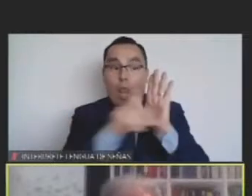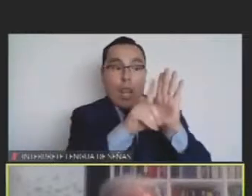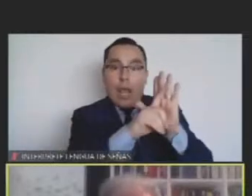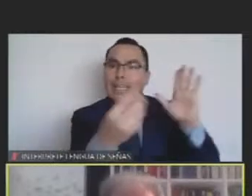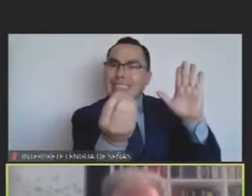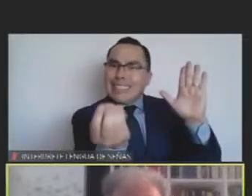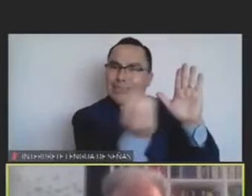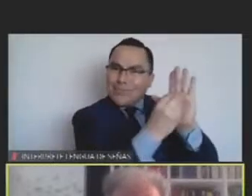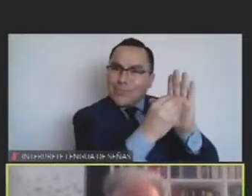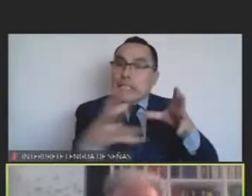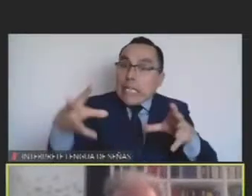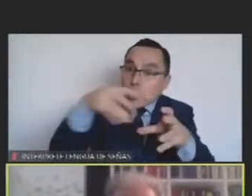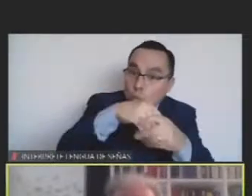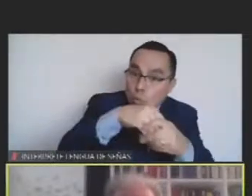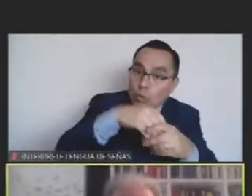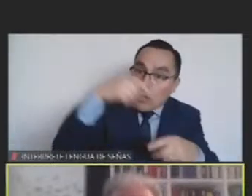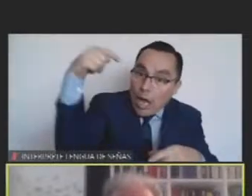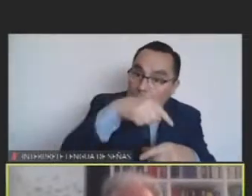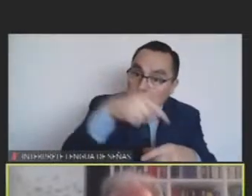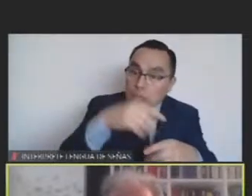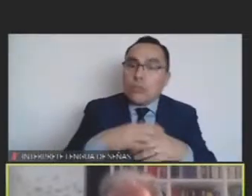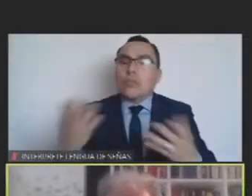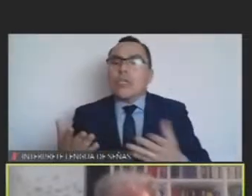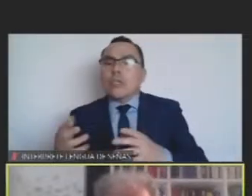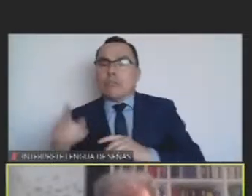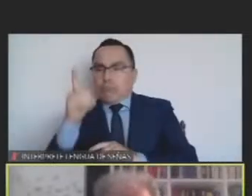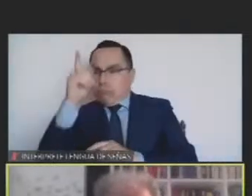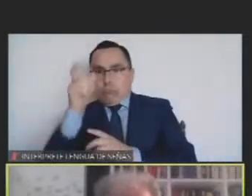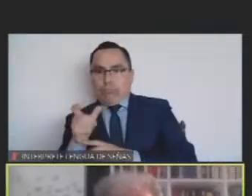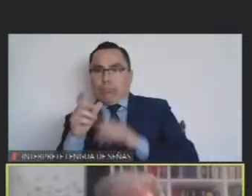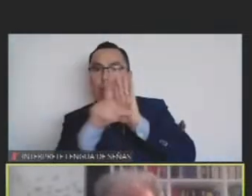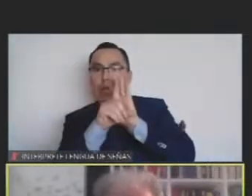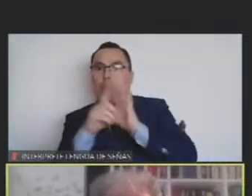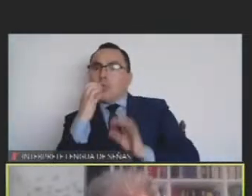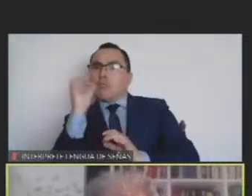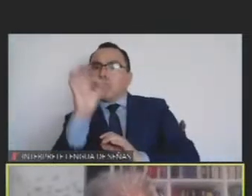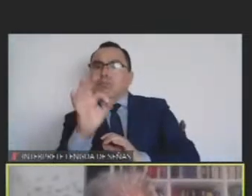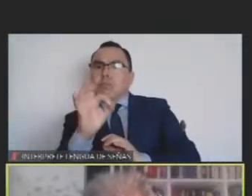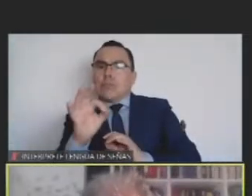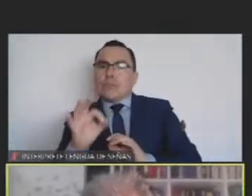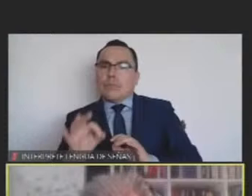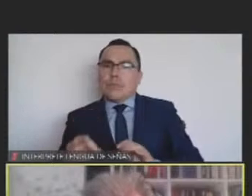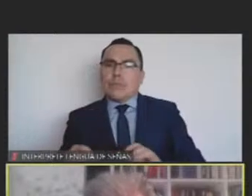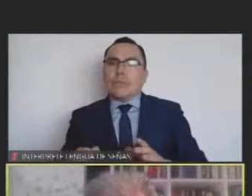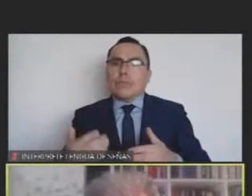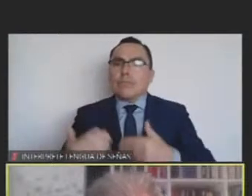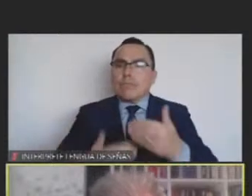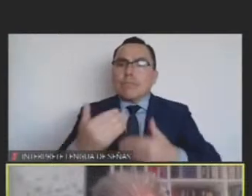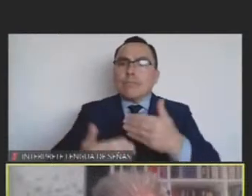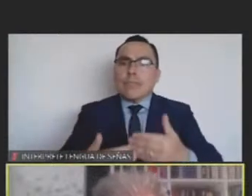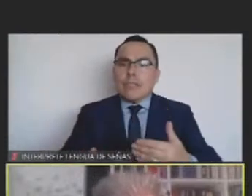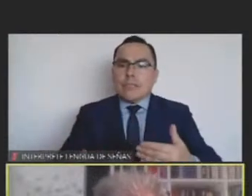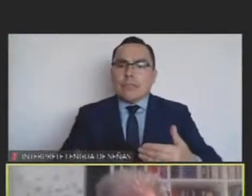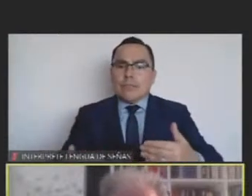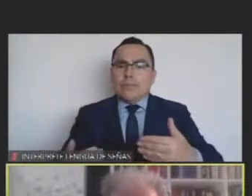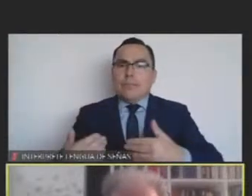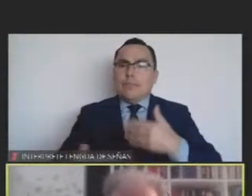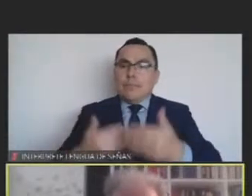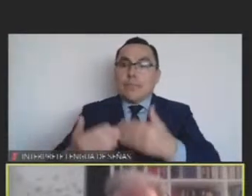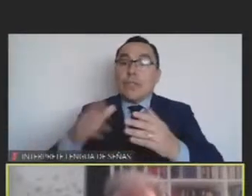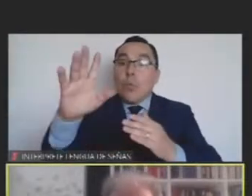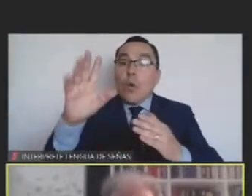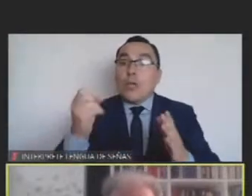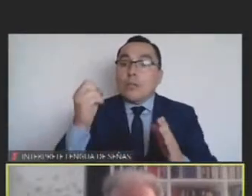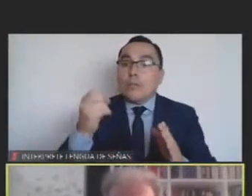incluirse. Viene en rojo ahora mi único comentario legal. Hubo un fallo del Tribunal Constitucional en Chile